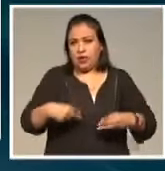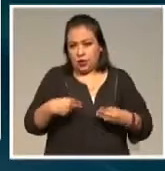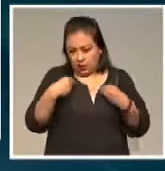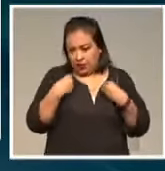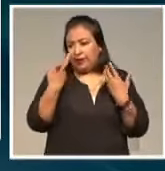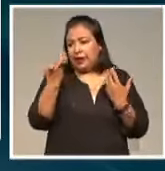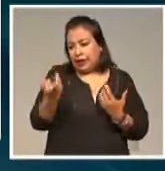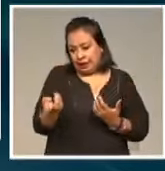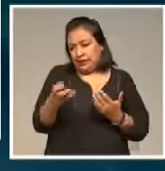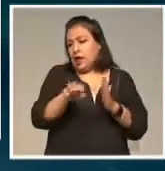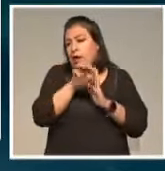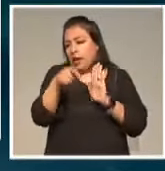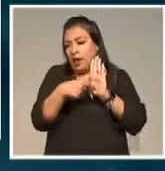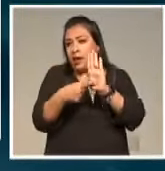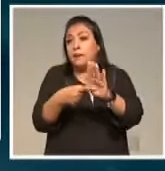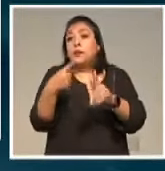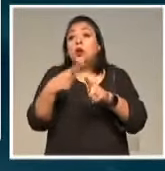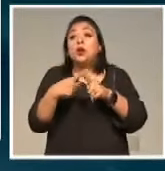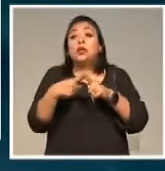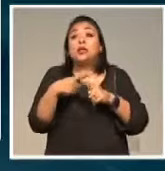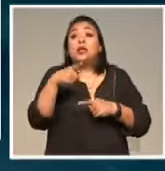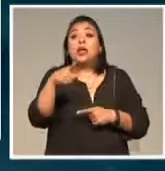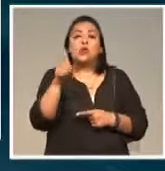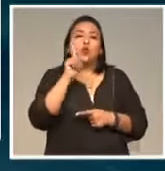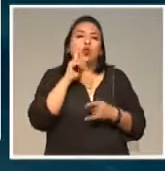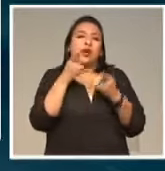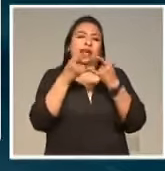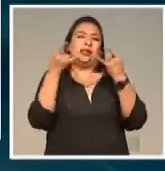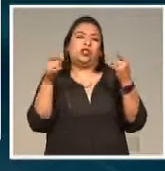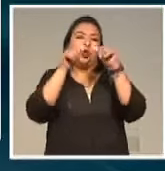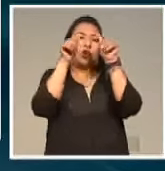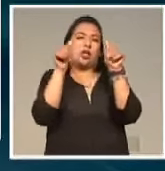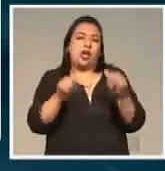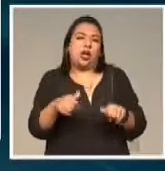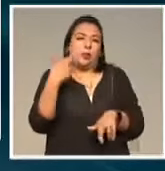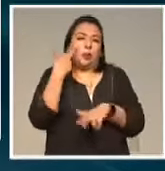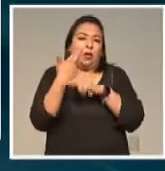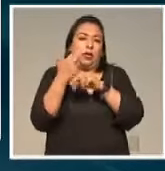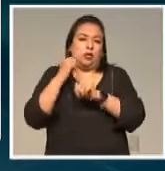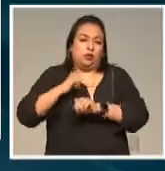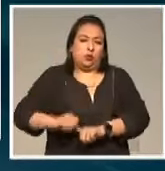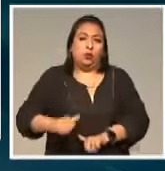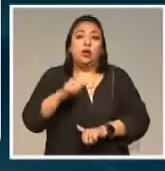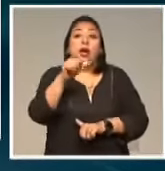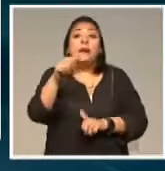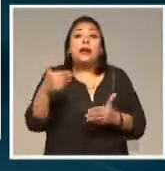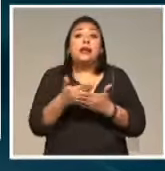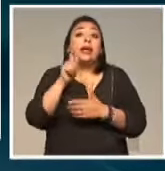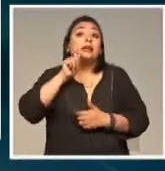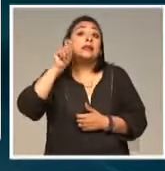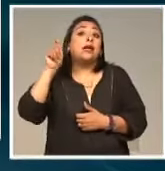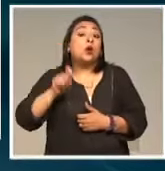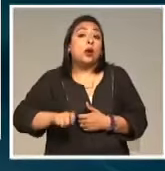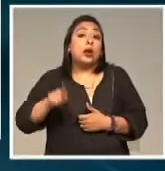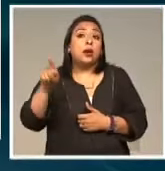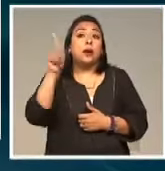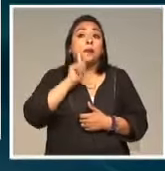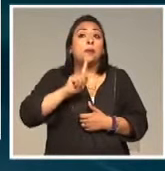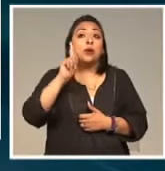muy notable de la historiadora del arte, curadora y artista visual de Ucrania. Ella